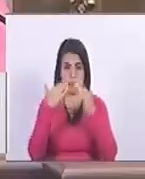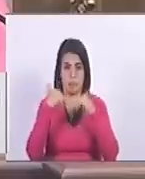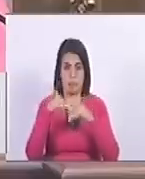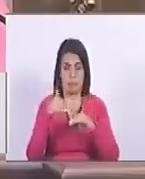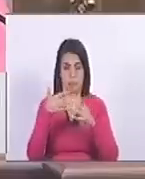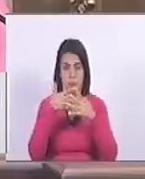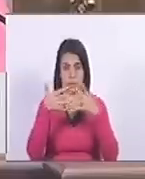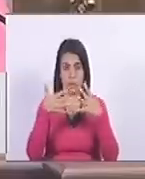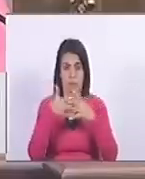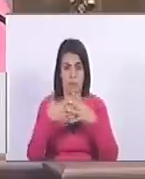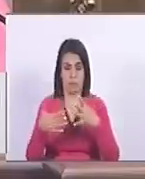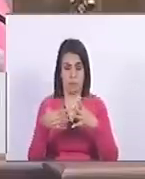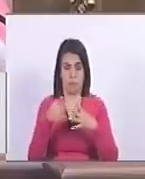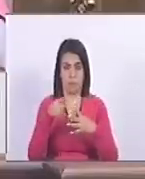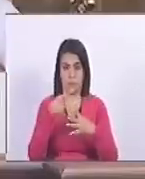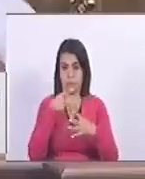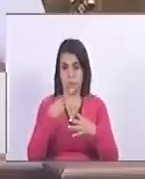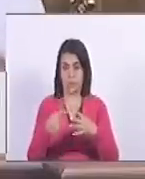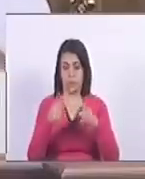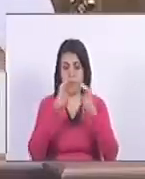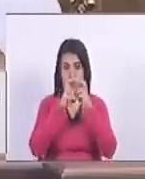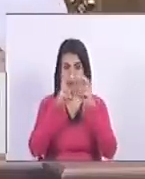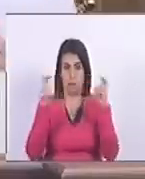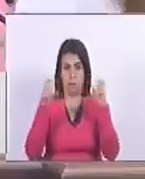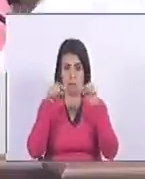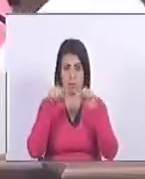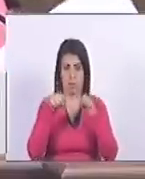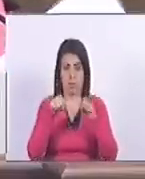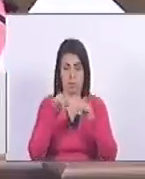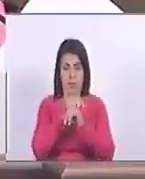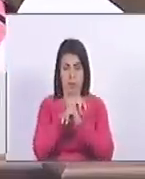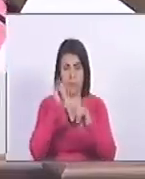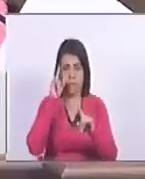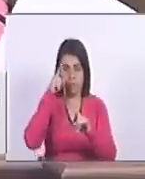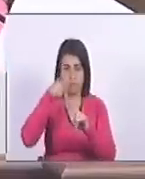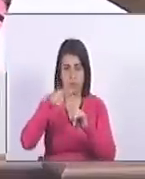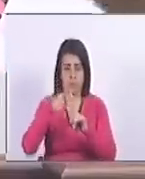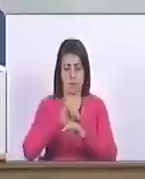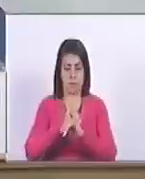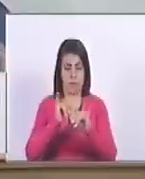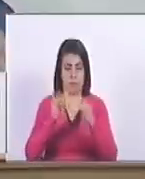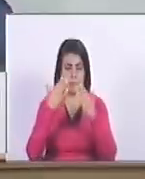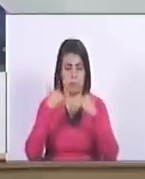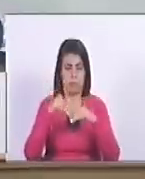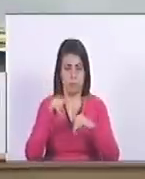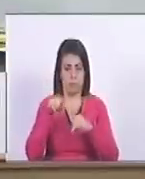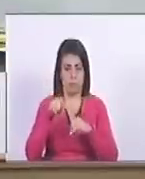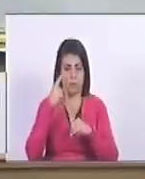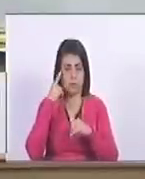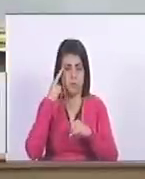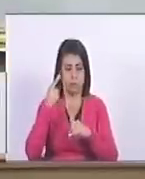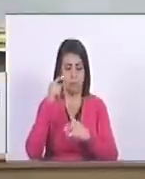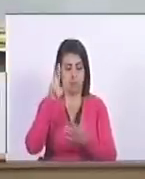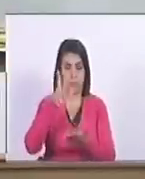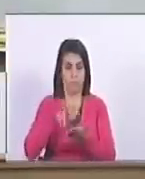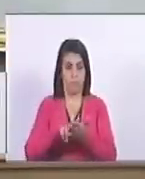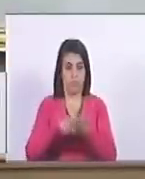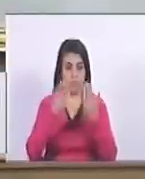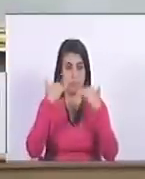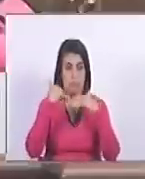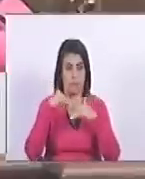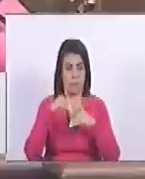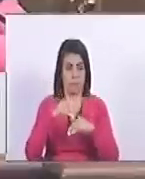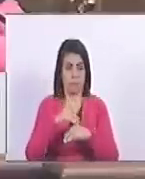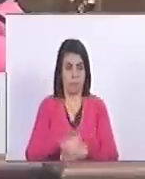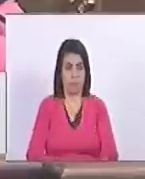cual queda redactado en los siguientes términos: epígrafe, finalidad. Es todo, presidente. En consideración al epígrafe, aprobado,